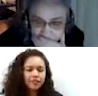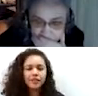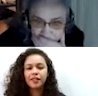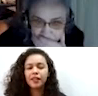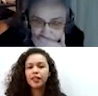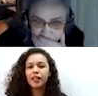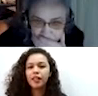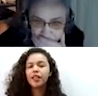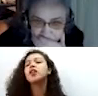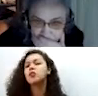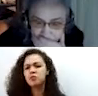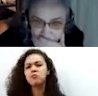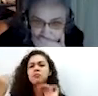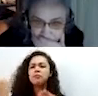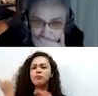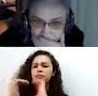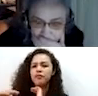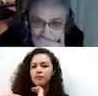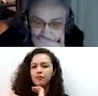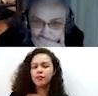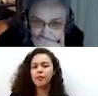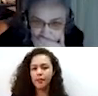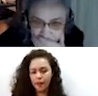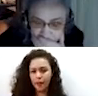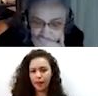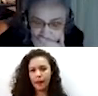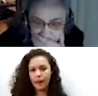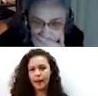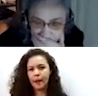través de esta norma.